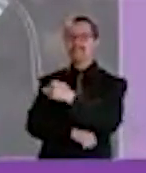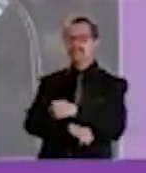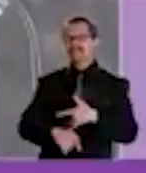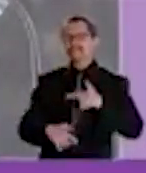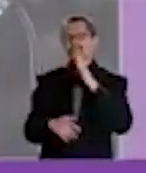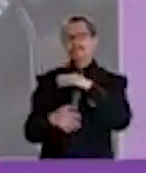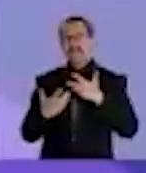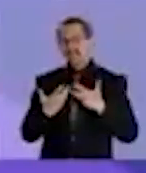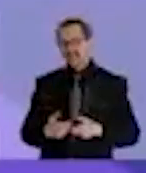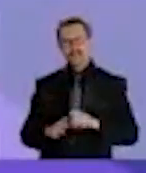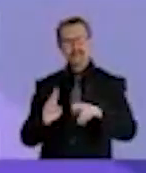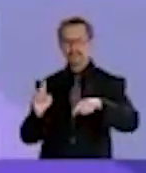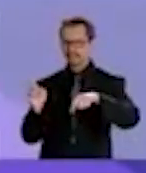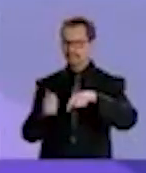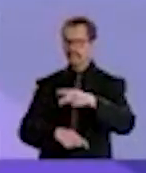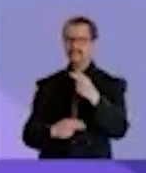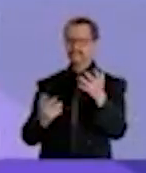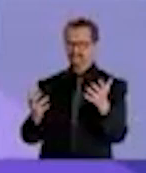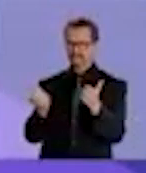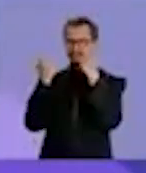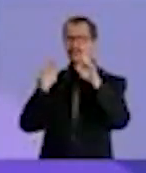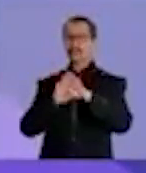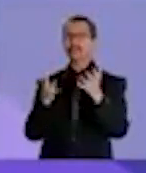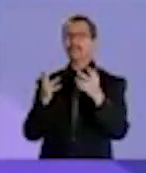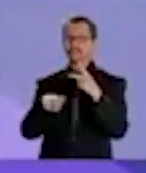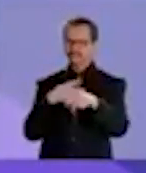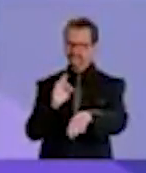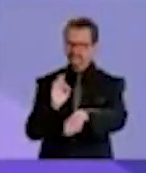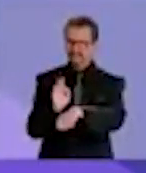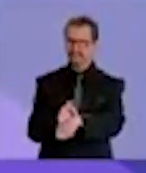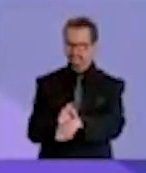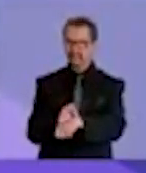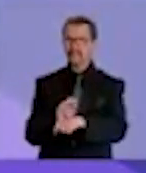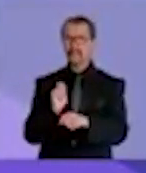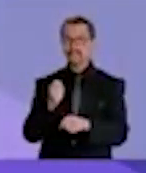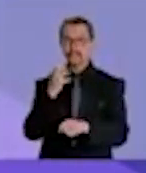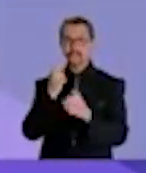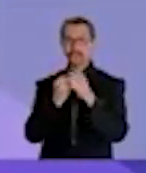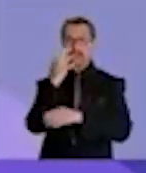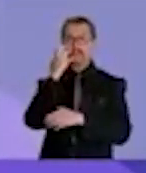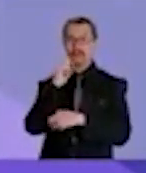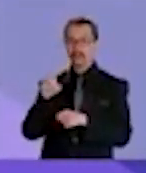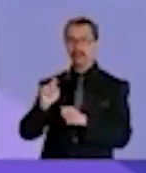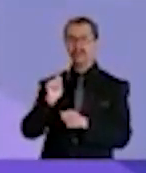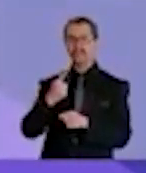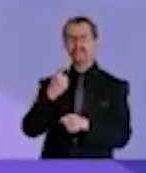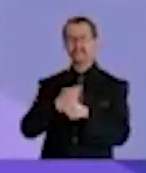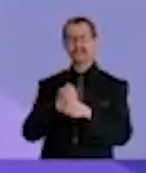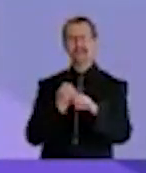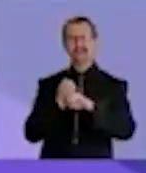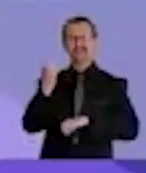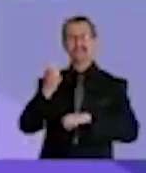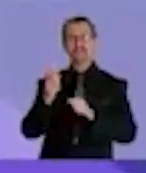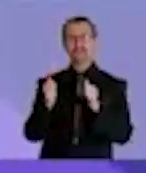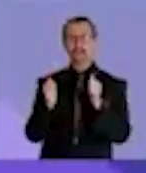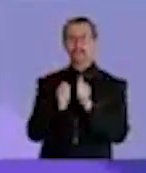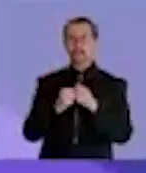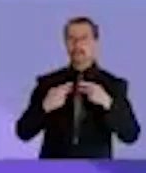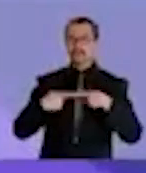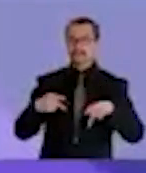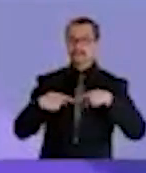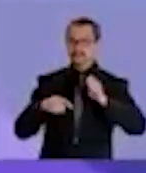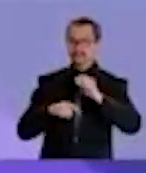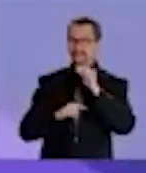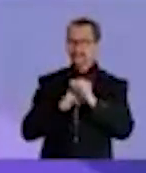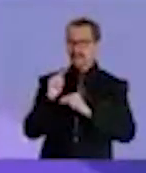estado del país que ha hecho operativos encubiertos para resolver el problema de la trata de personas eso lo hicimos